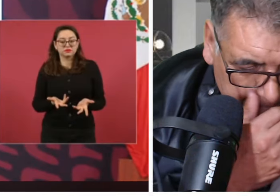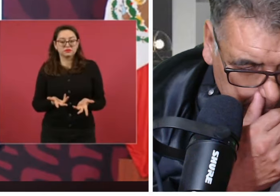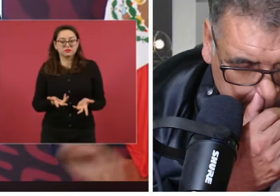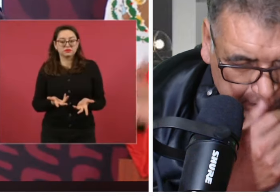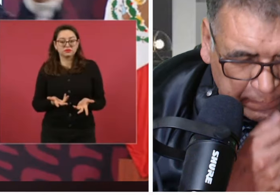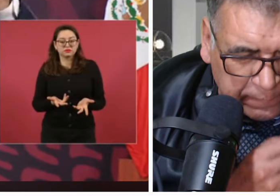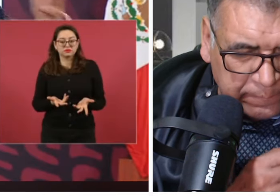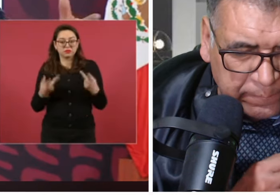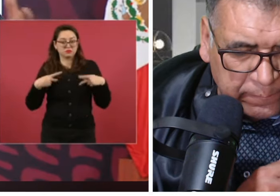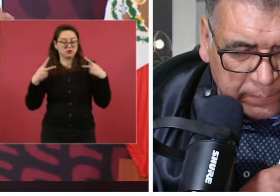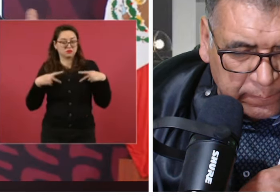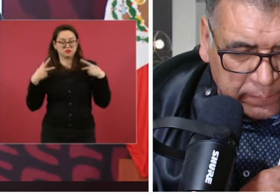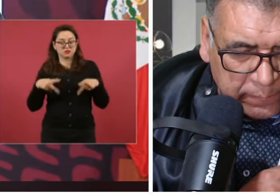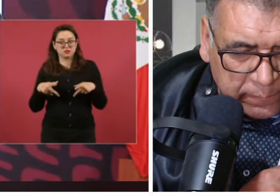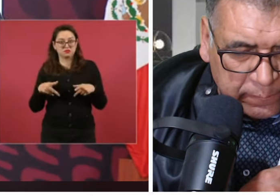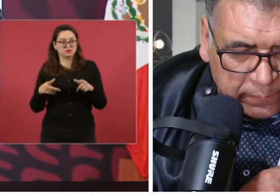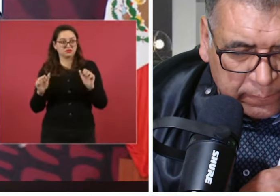sale todo el pueblo